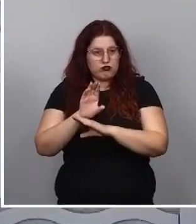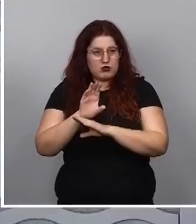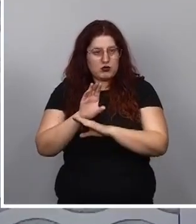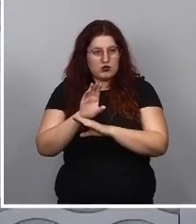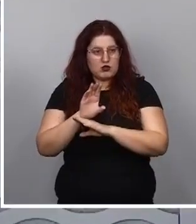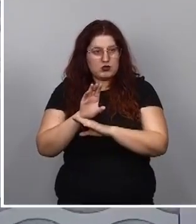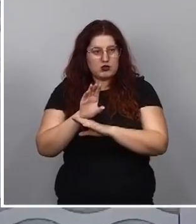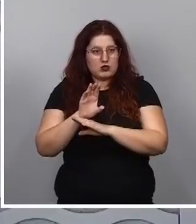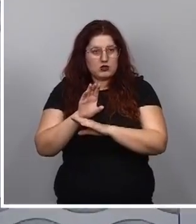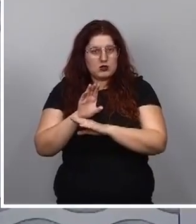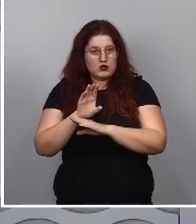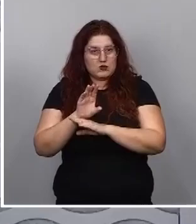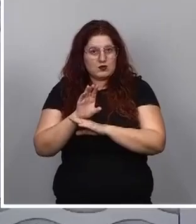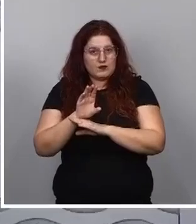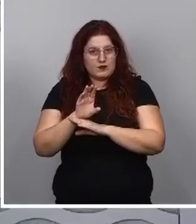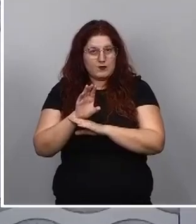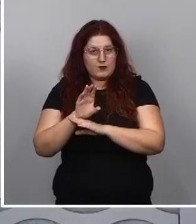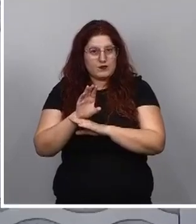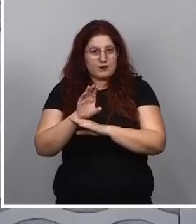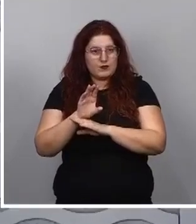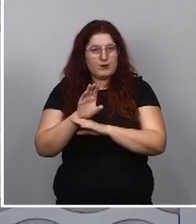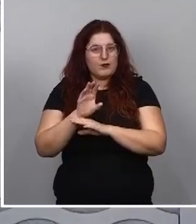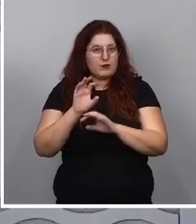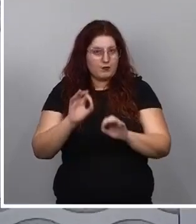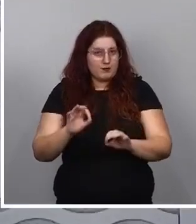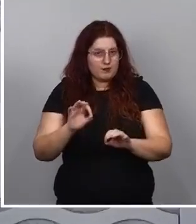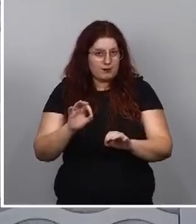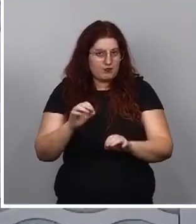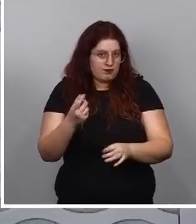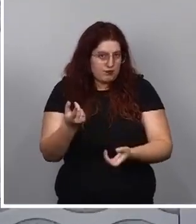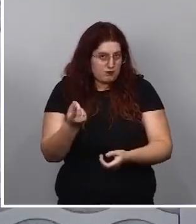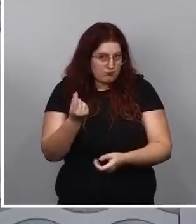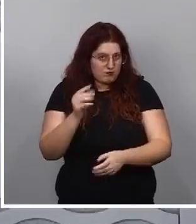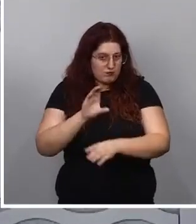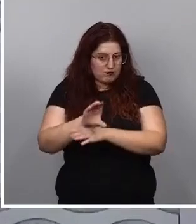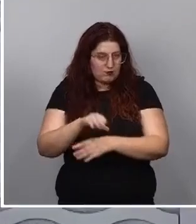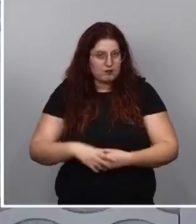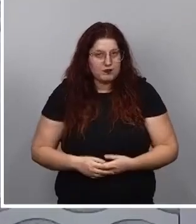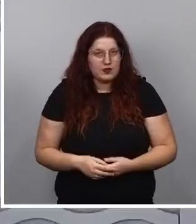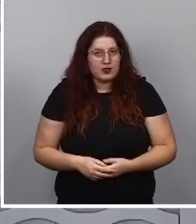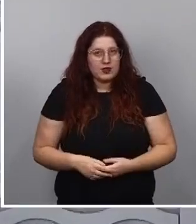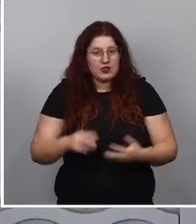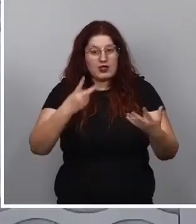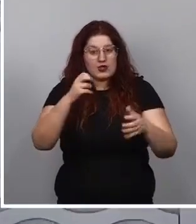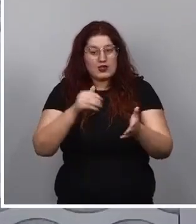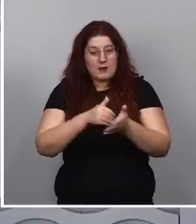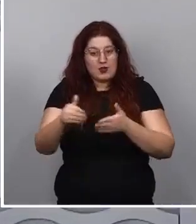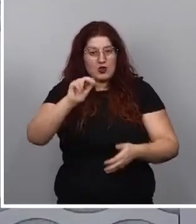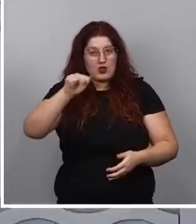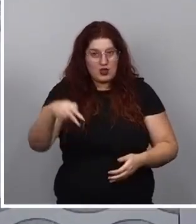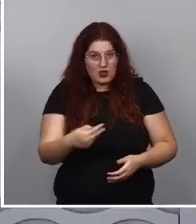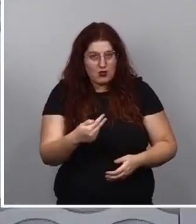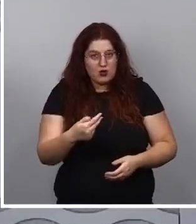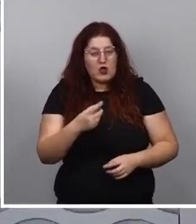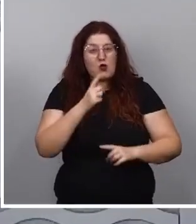que irá a parar este recurso. 70 millóns de euros divididos en dos anualidades,